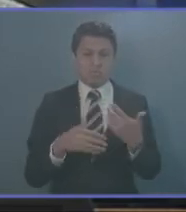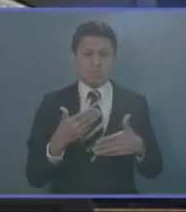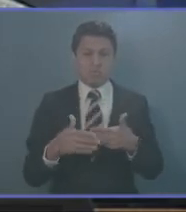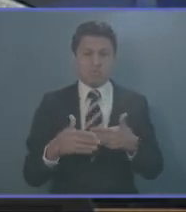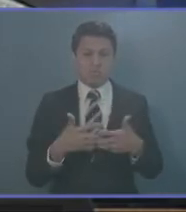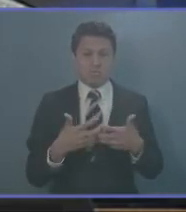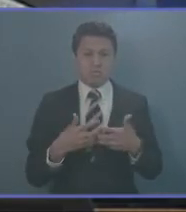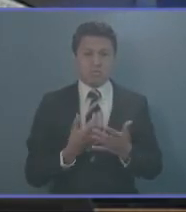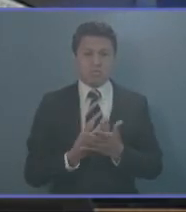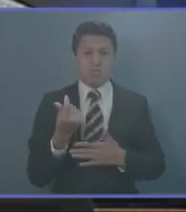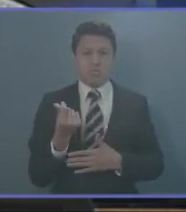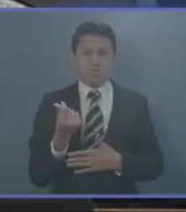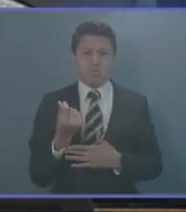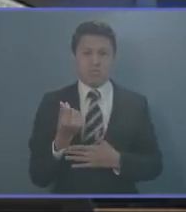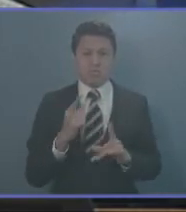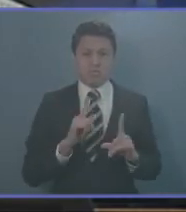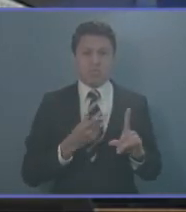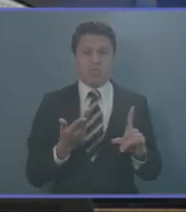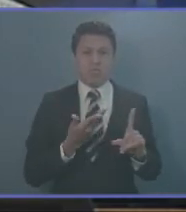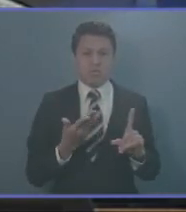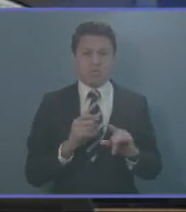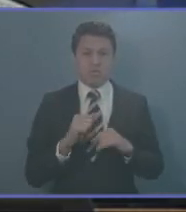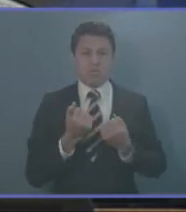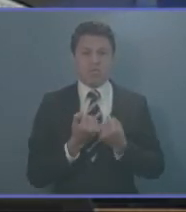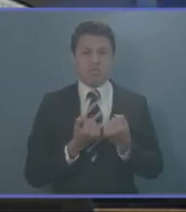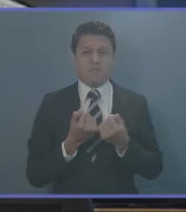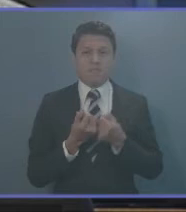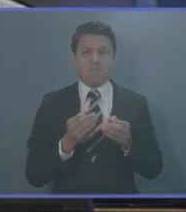diferentes actividades económicas con un fin en común,